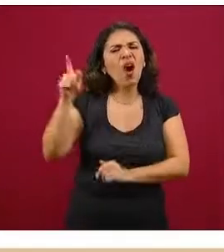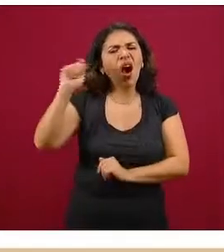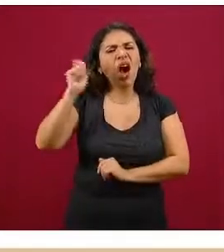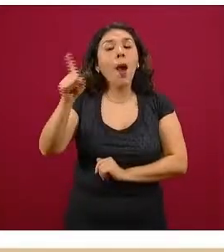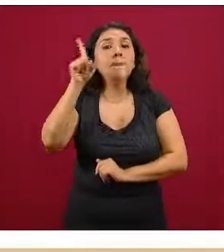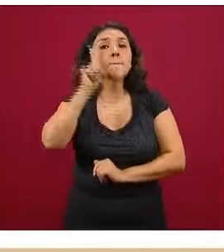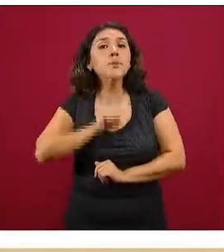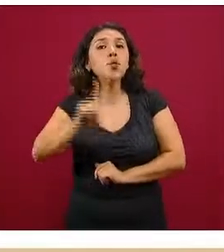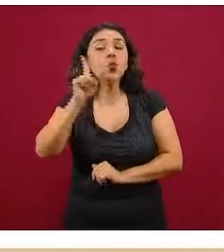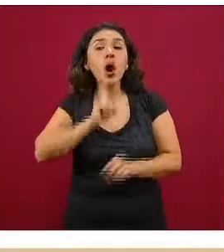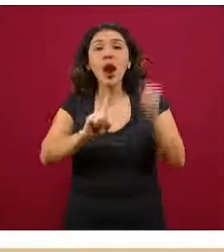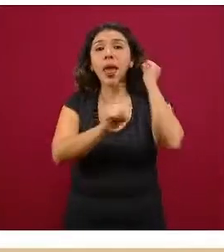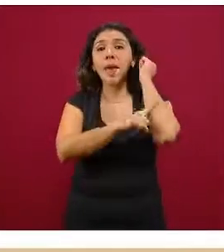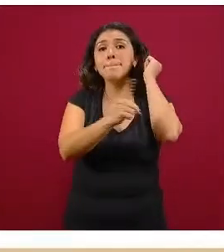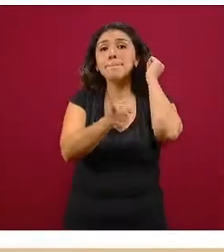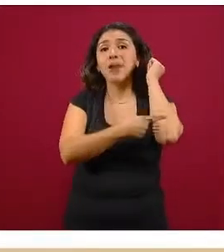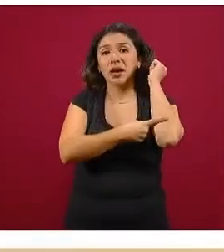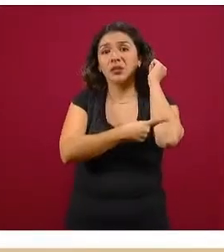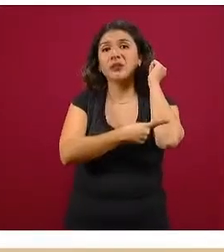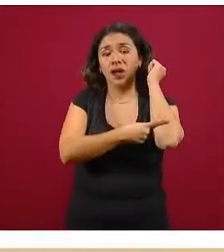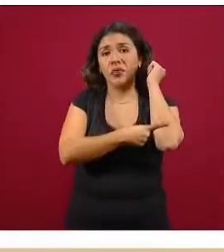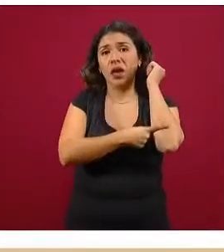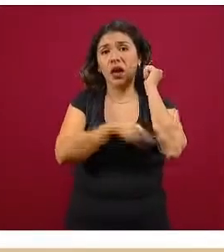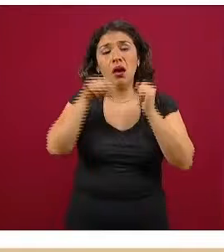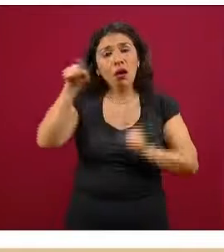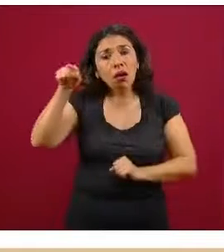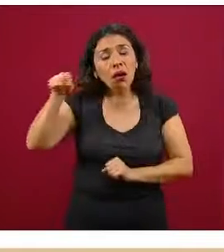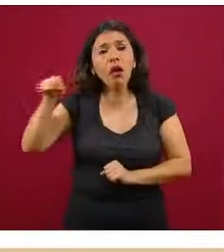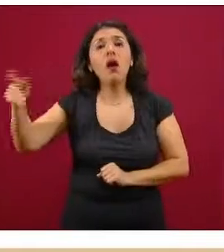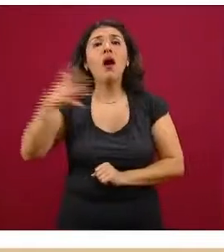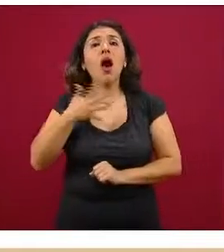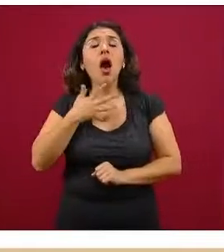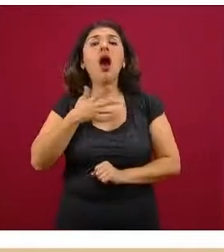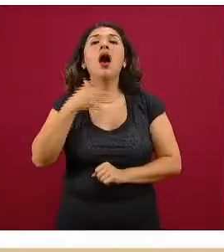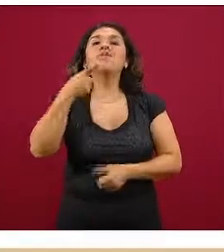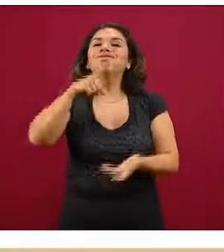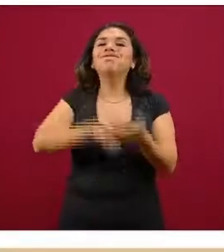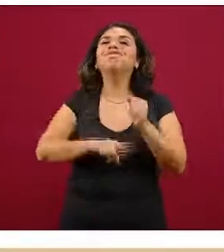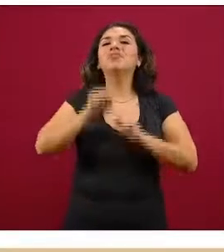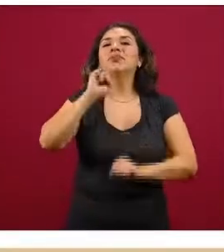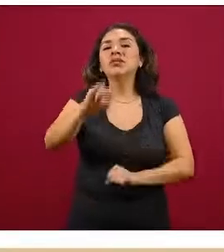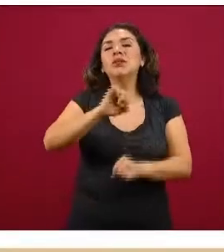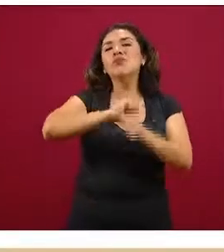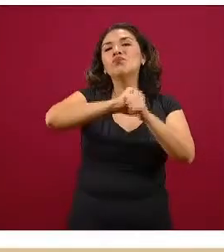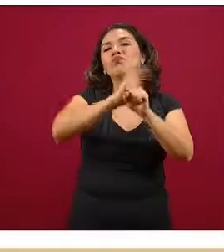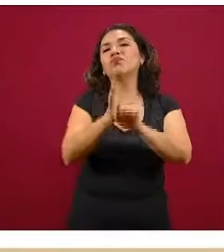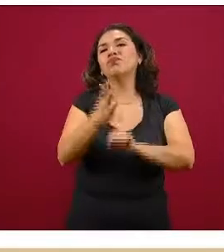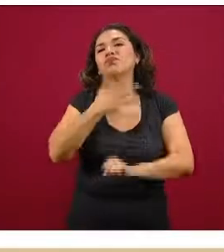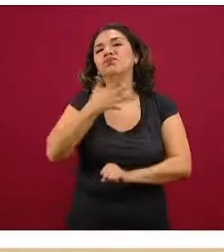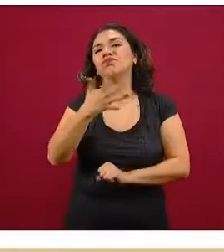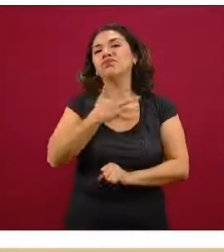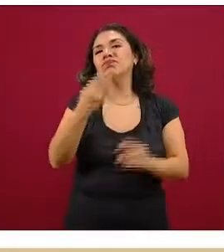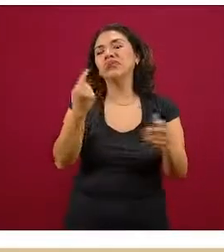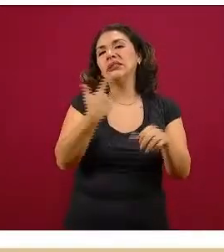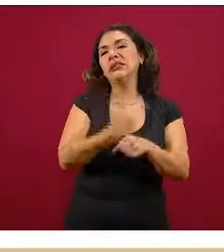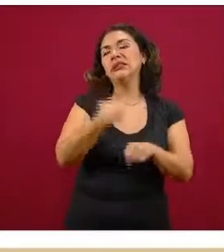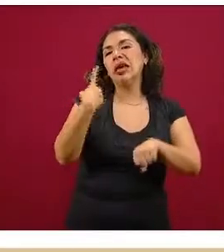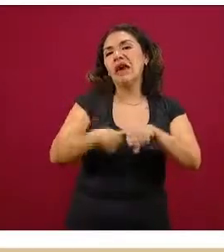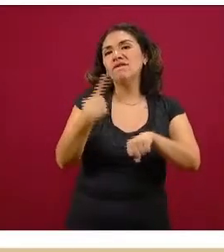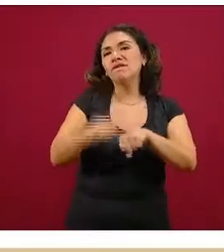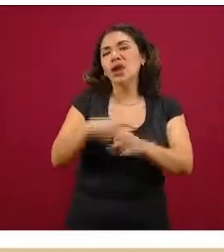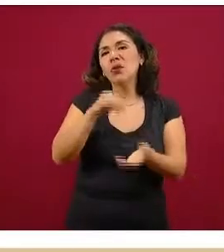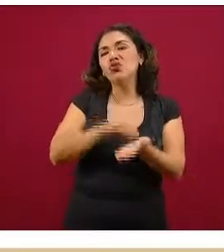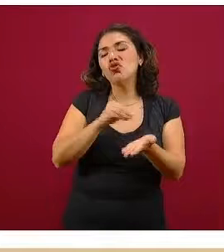mujeres embarazadas o en su puerperio que dieron positivo a la prueba de SARS-CoV-2, que es decir, tuvieron o